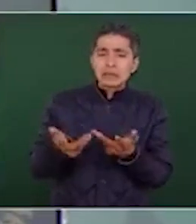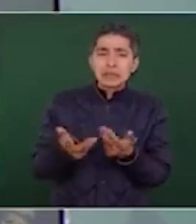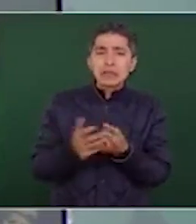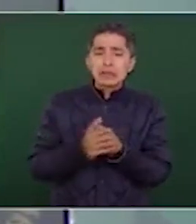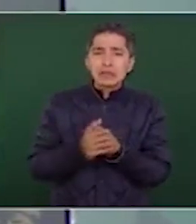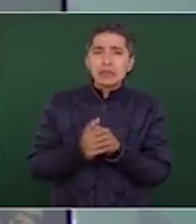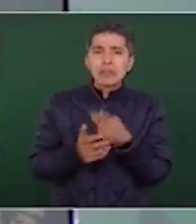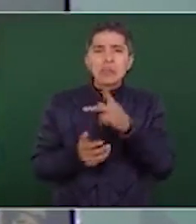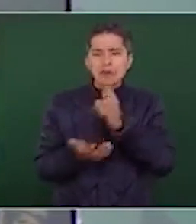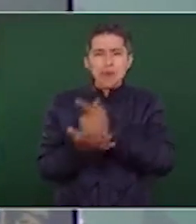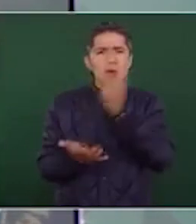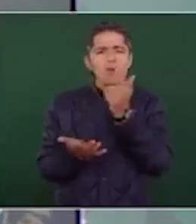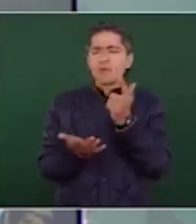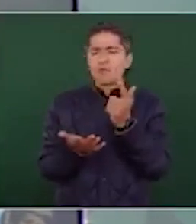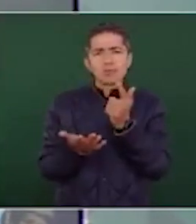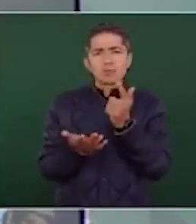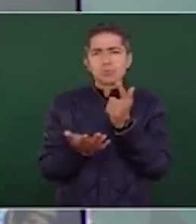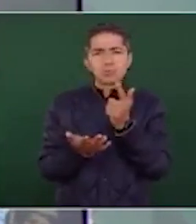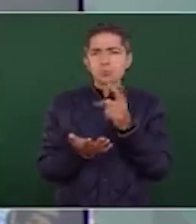no grave,